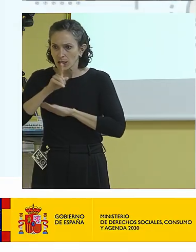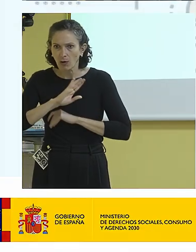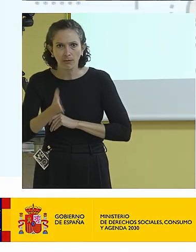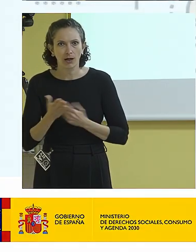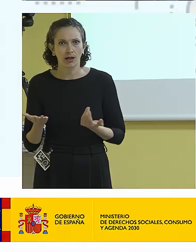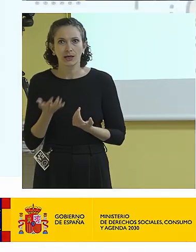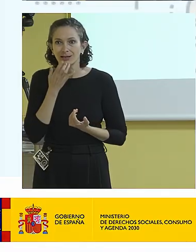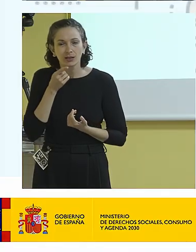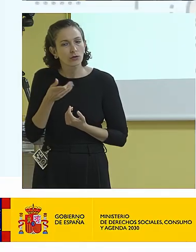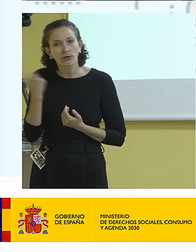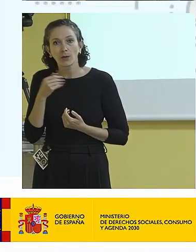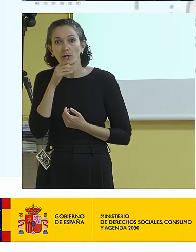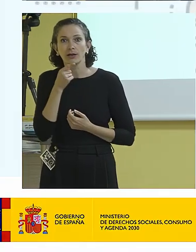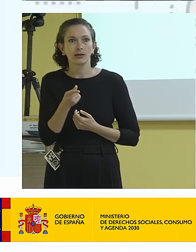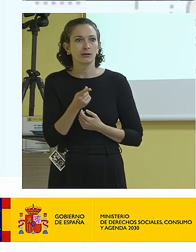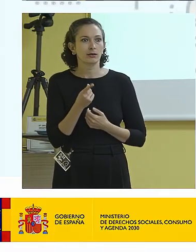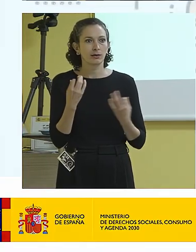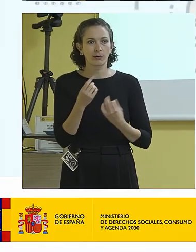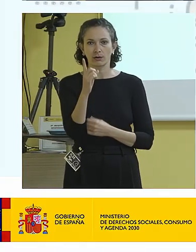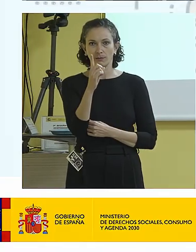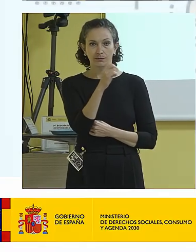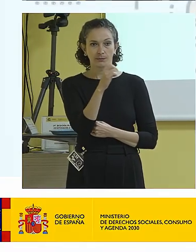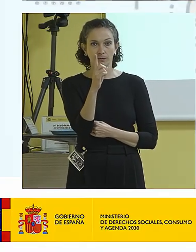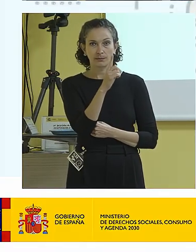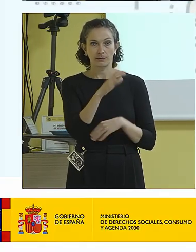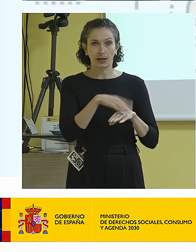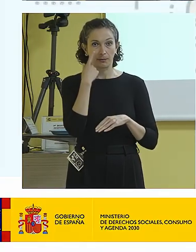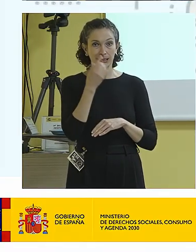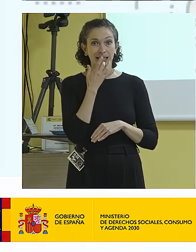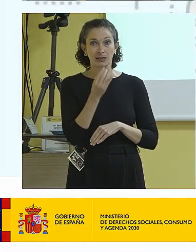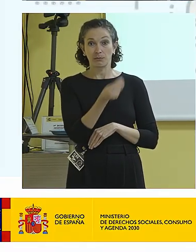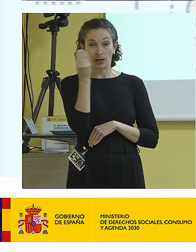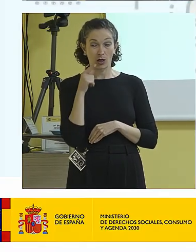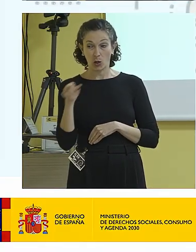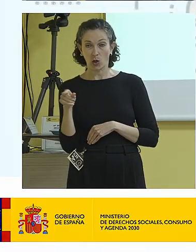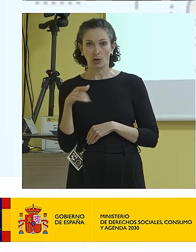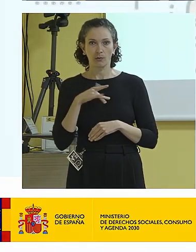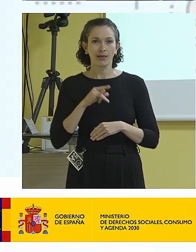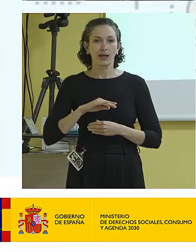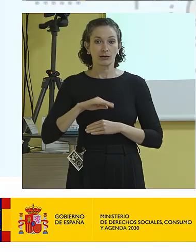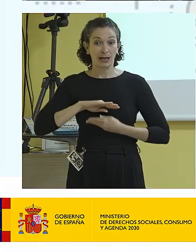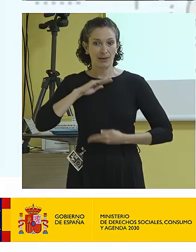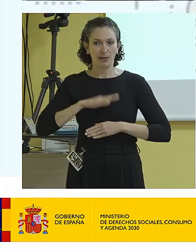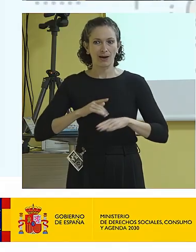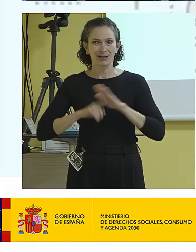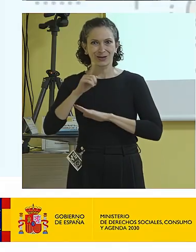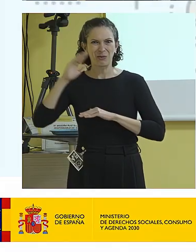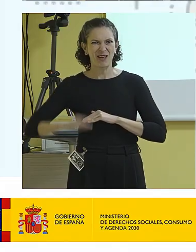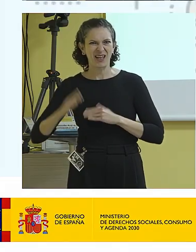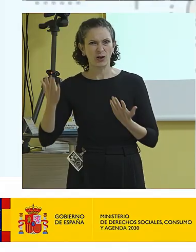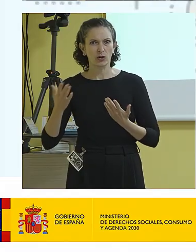hay que estar mirando hacia un dedo cada 2x3 a ver si mejora, pues obviamente le estás restando potencial de desarrollo a ese niño. Entonces no son